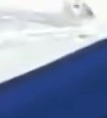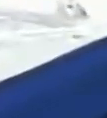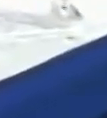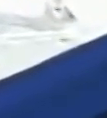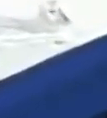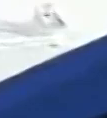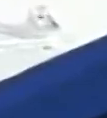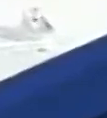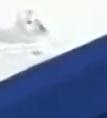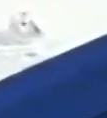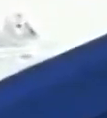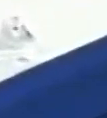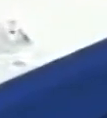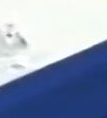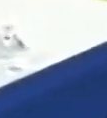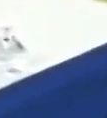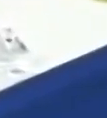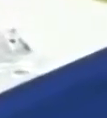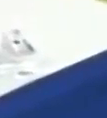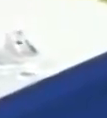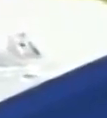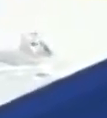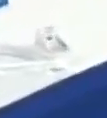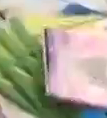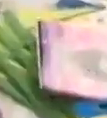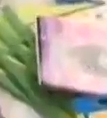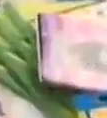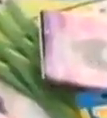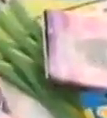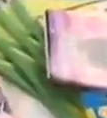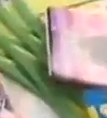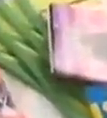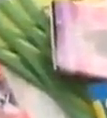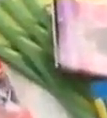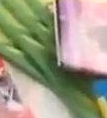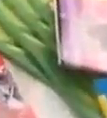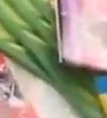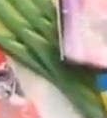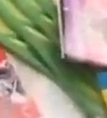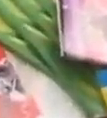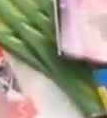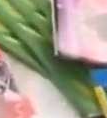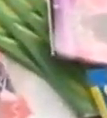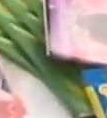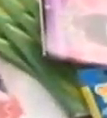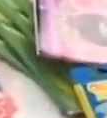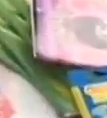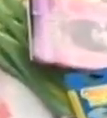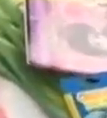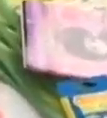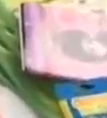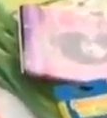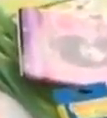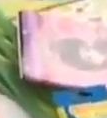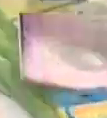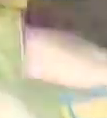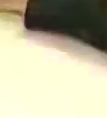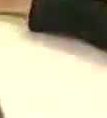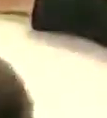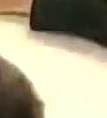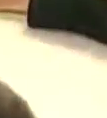estamos ya en la distribución del plan escolar en este arranque para el año 2022-2023. Bueno, sí,